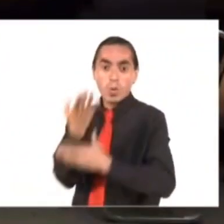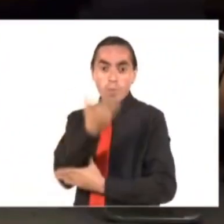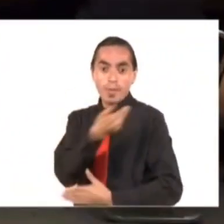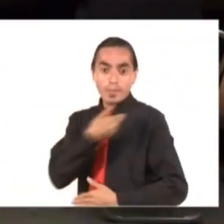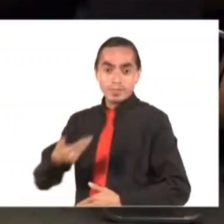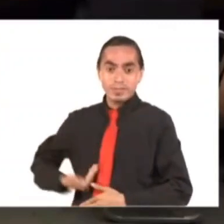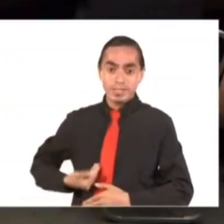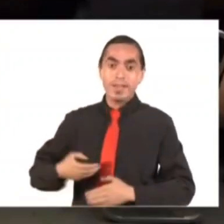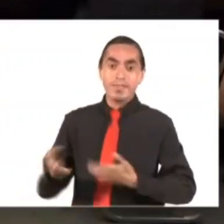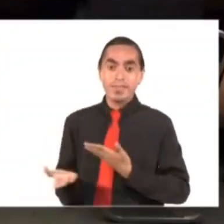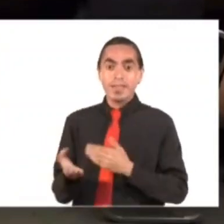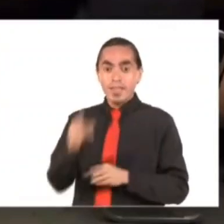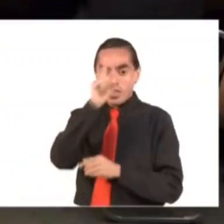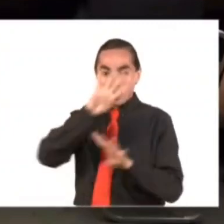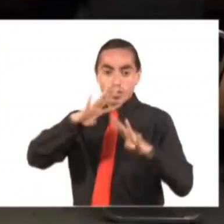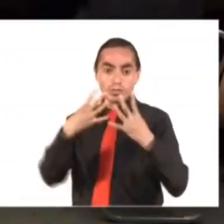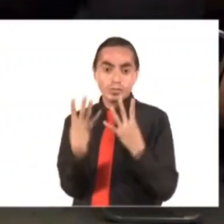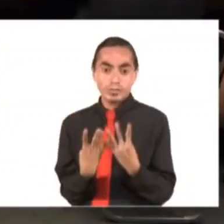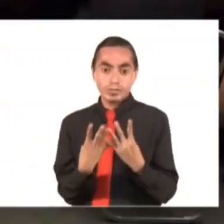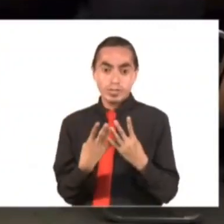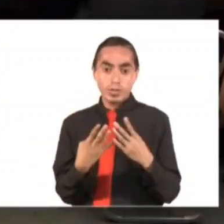Consejo Económico, Social y Ambiental de la ciudad.